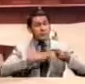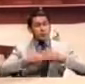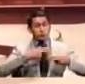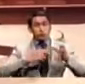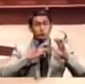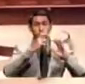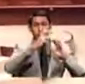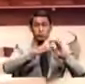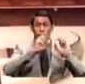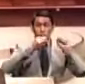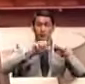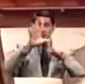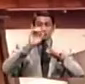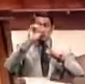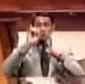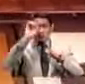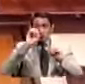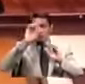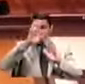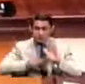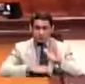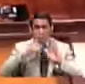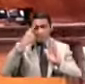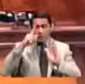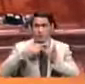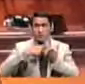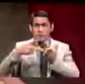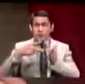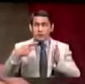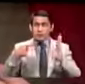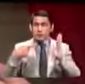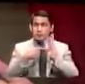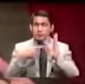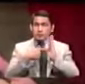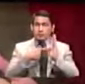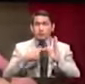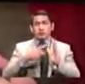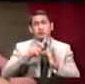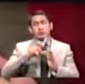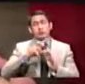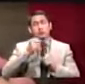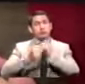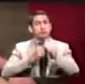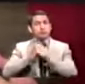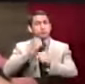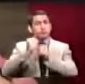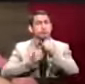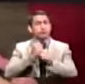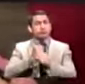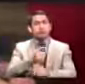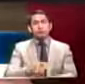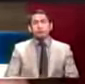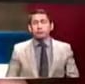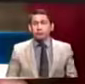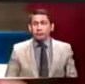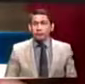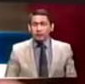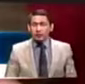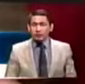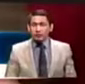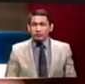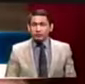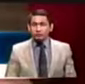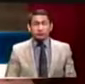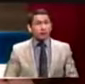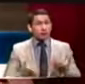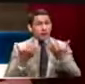el 50% de deducibilidad para el cálculo del impuesto a la renta. Una herramienta potente que pueda aumentar la promoción,